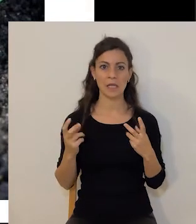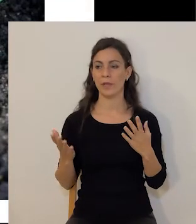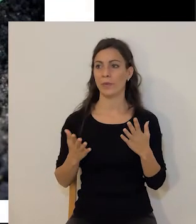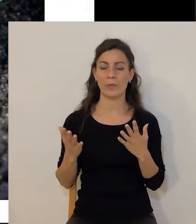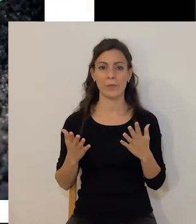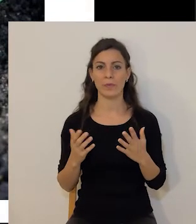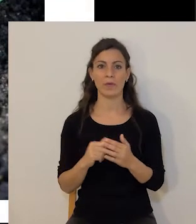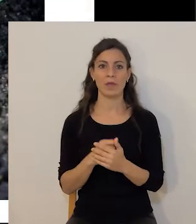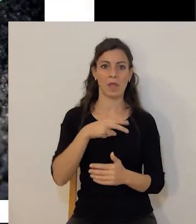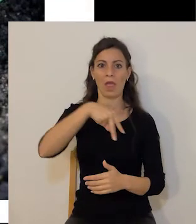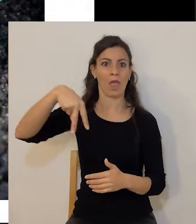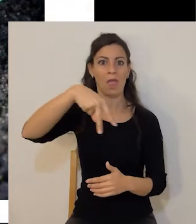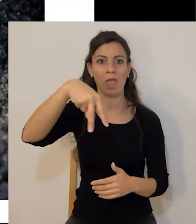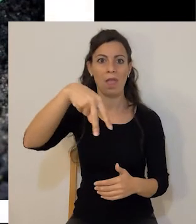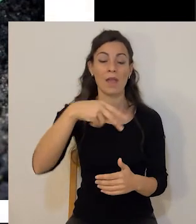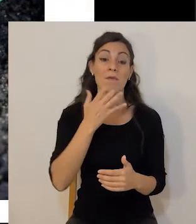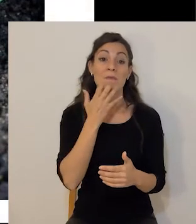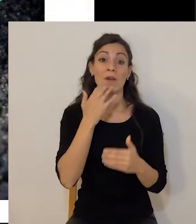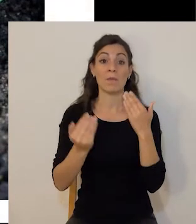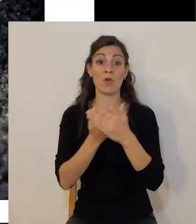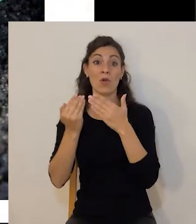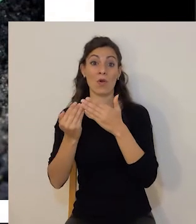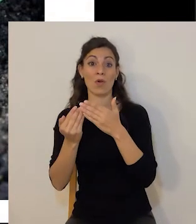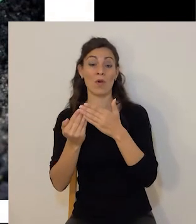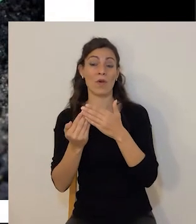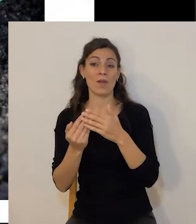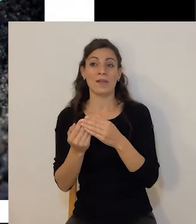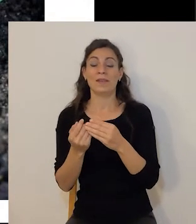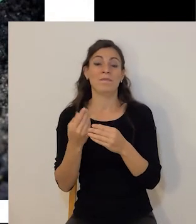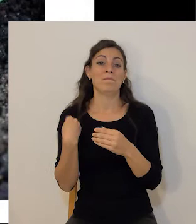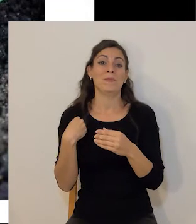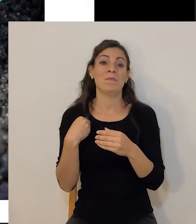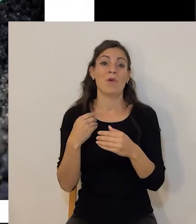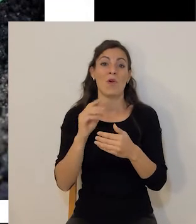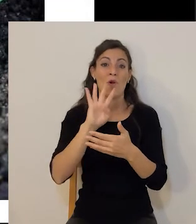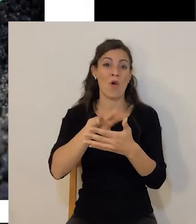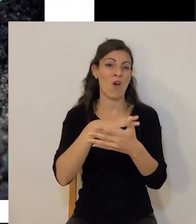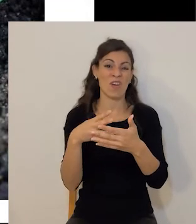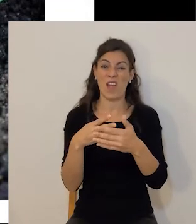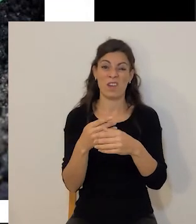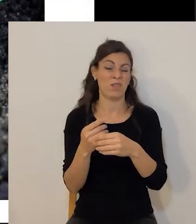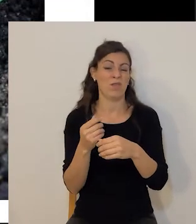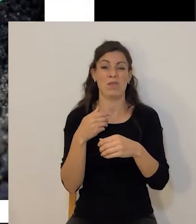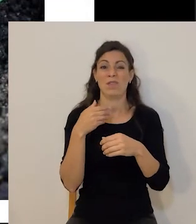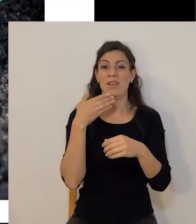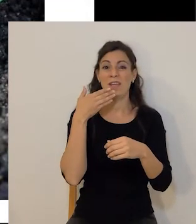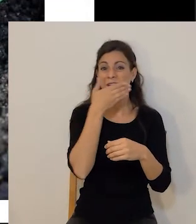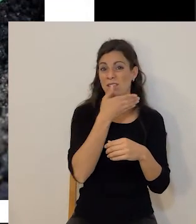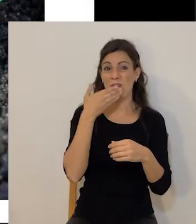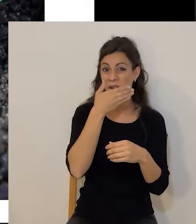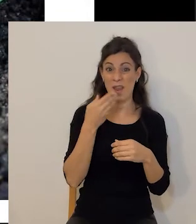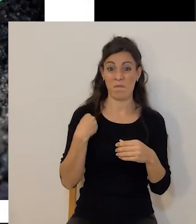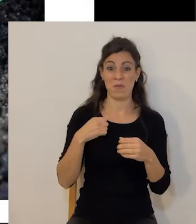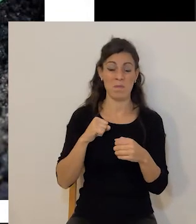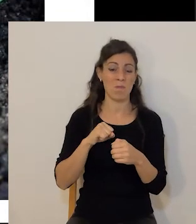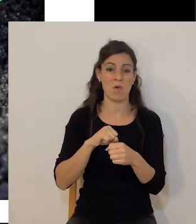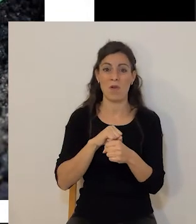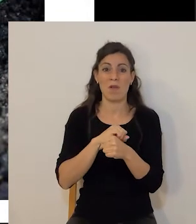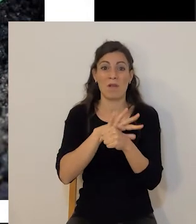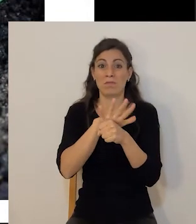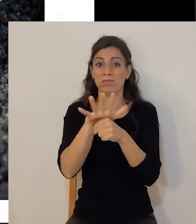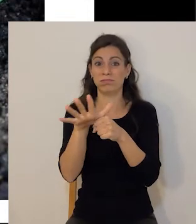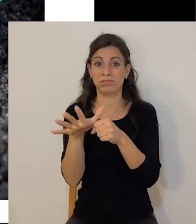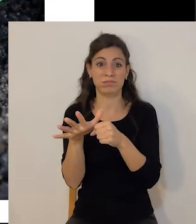que, fijaros ahora mismo en las jornadas escolares, fijaros cómo vamos con la pandemia con la que está cayendo y nos